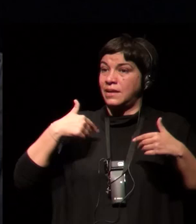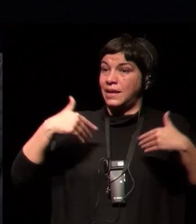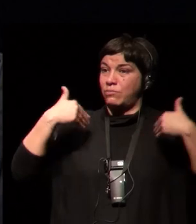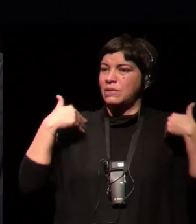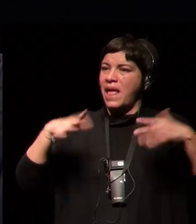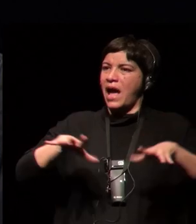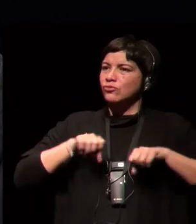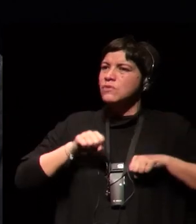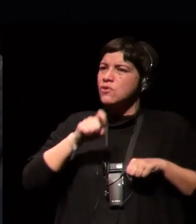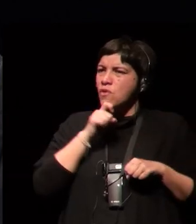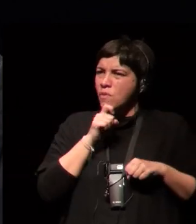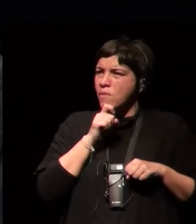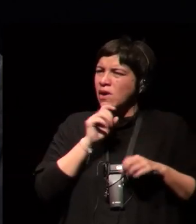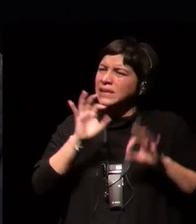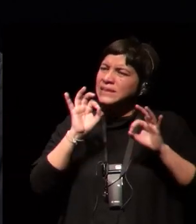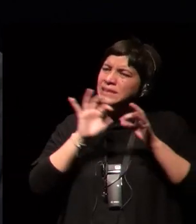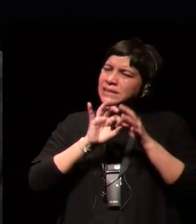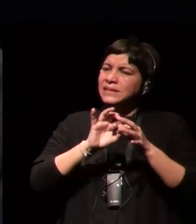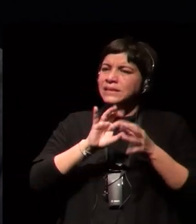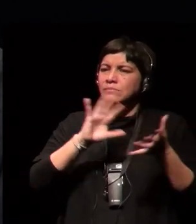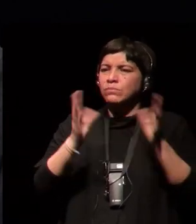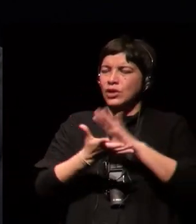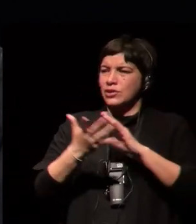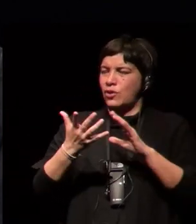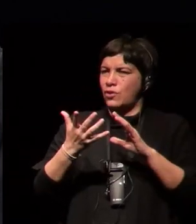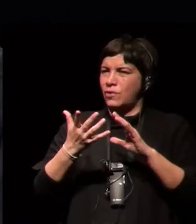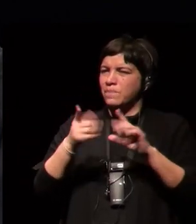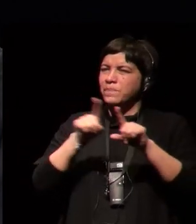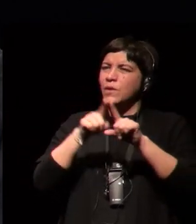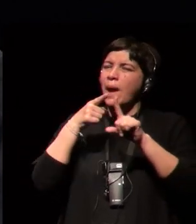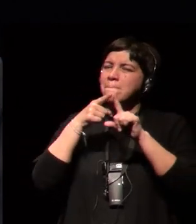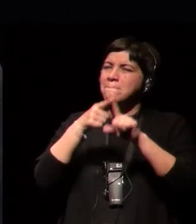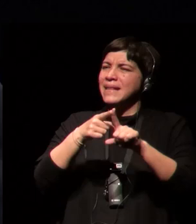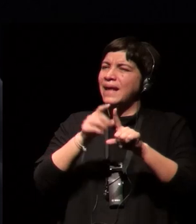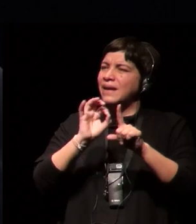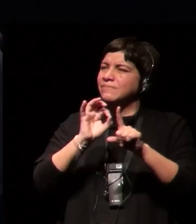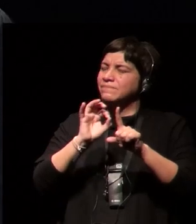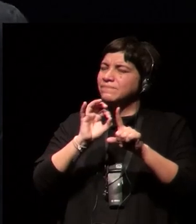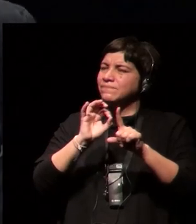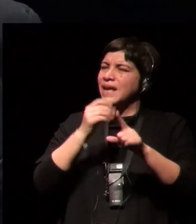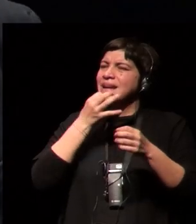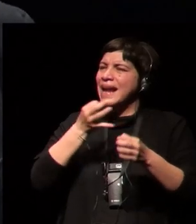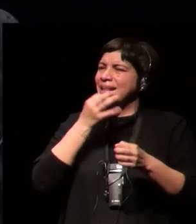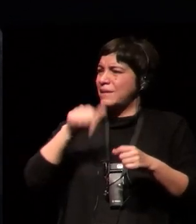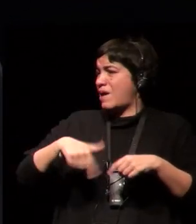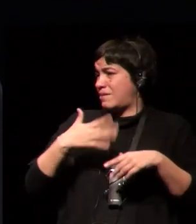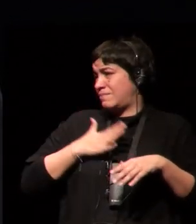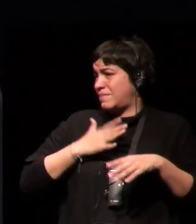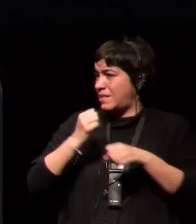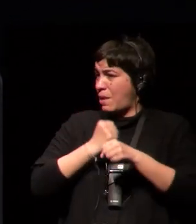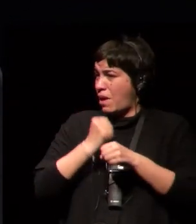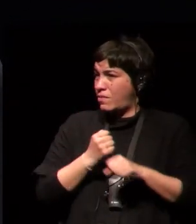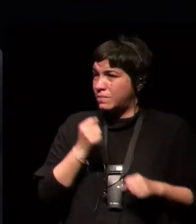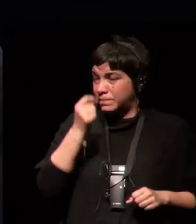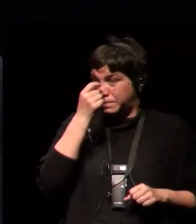del proceso, esa metanarrativa del trabajo que llevamos a cabo. Aquellos a quienes nos